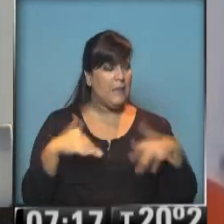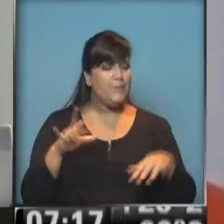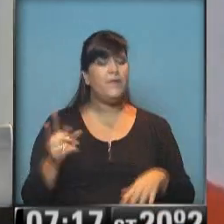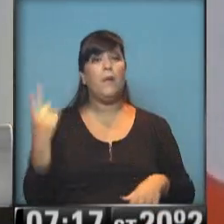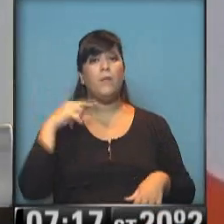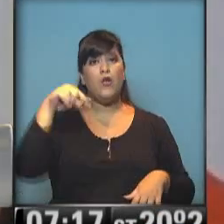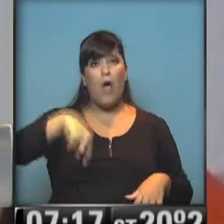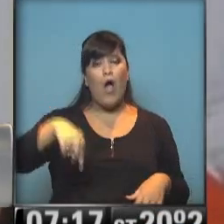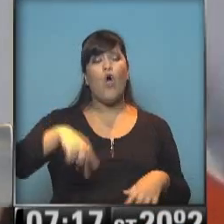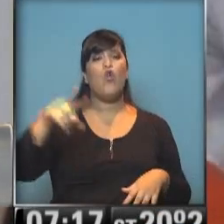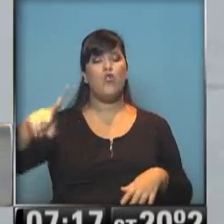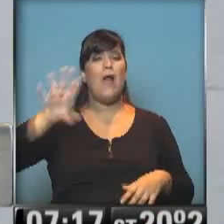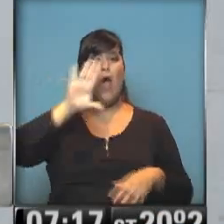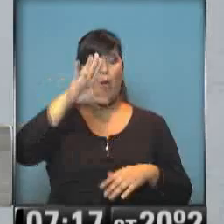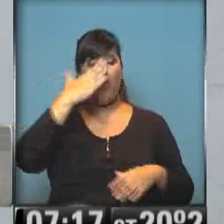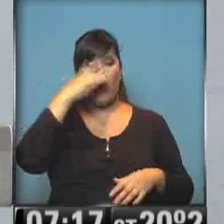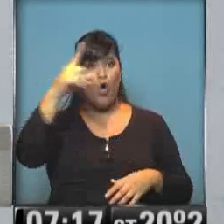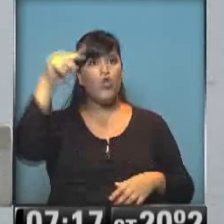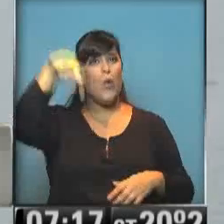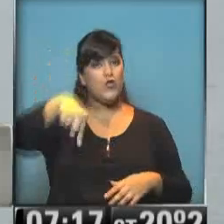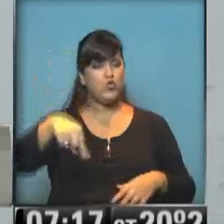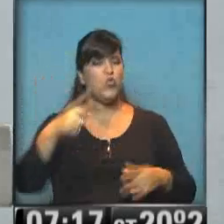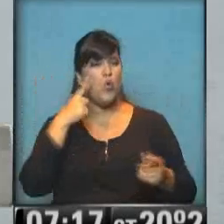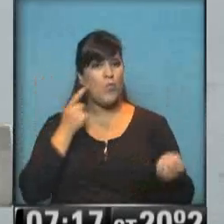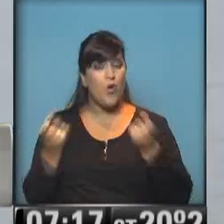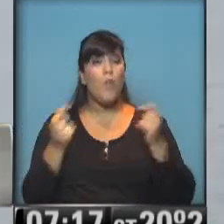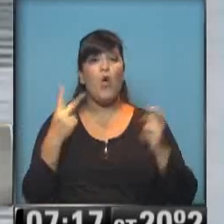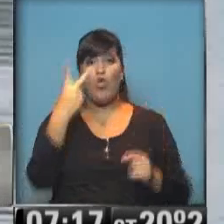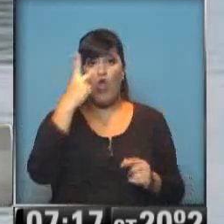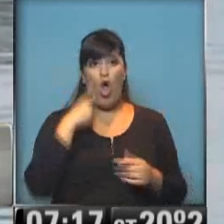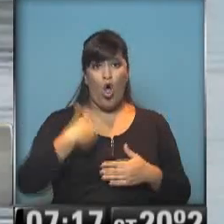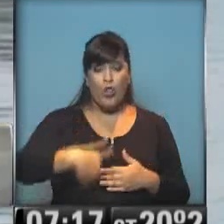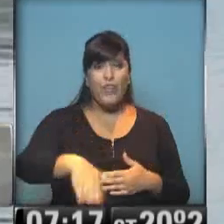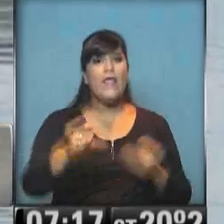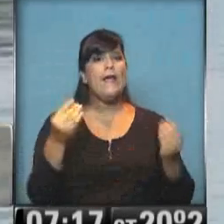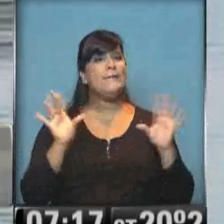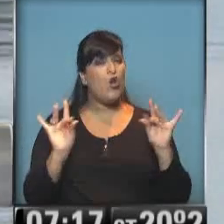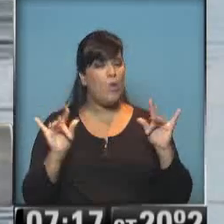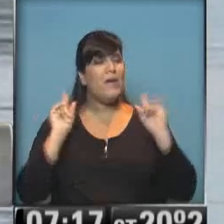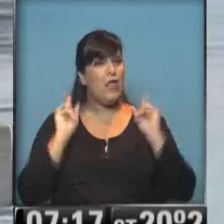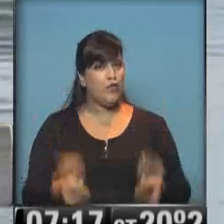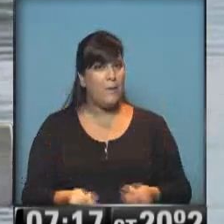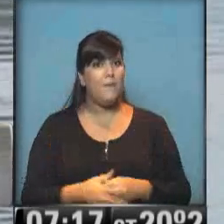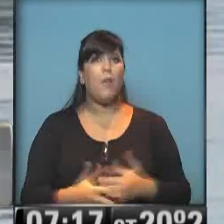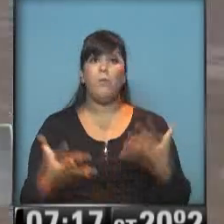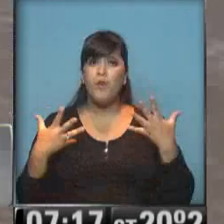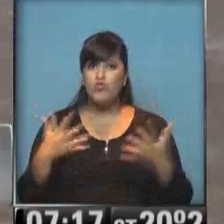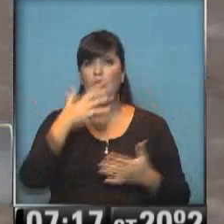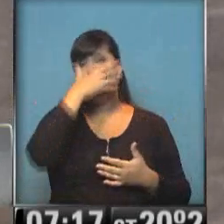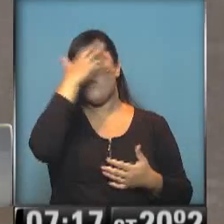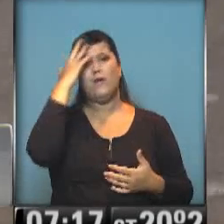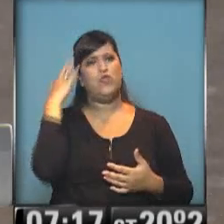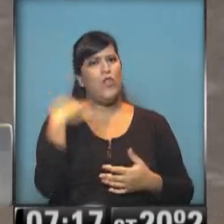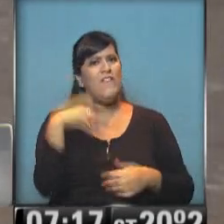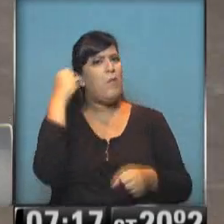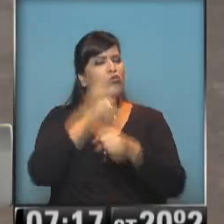es la parte sur de la provincia de Córdoba, porque en las próximas 48 horas vamos a tener complicaciones. Por supuesto que esto es bueno, que estemos